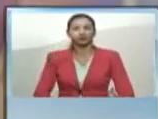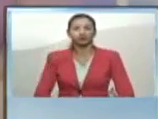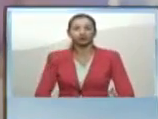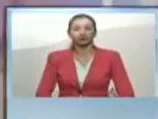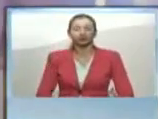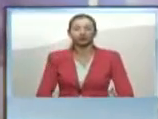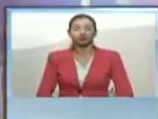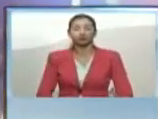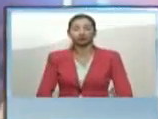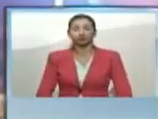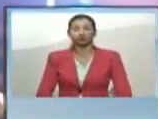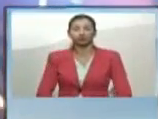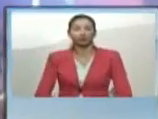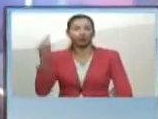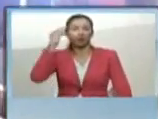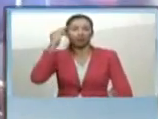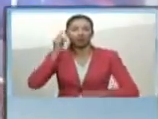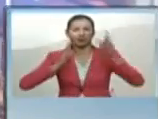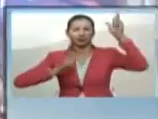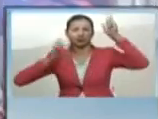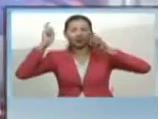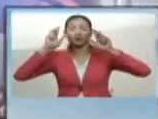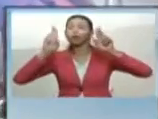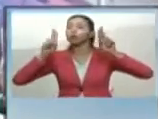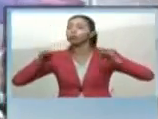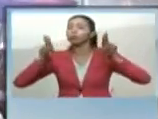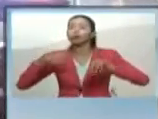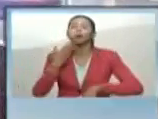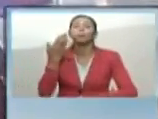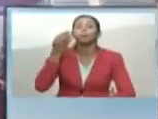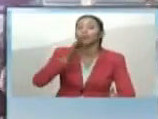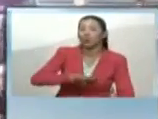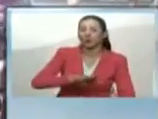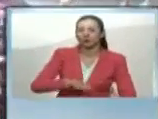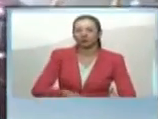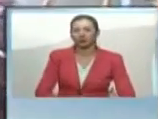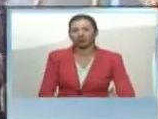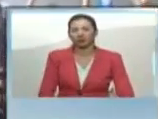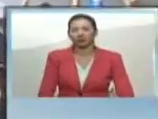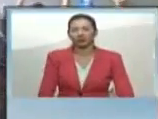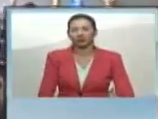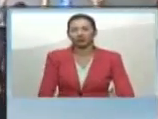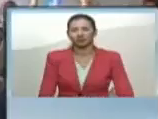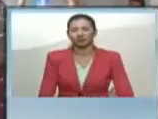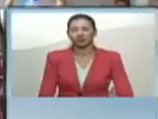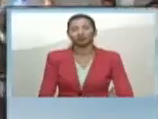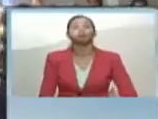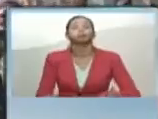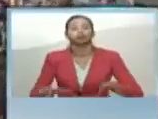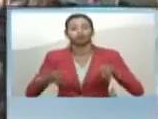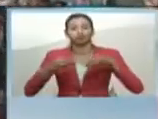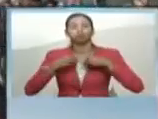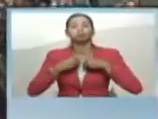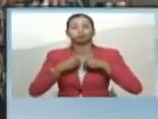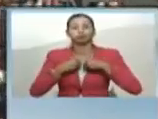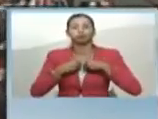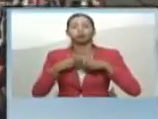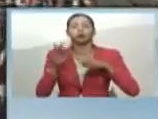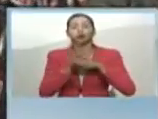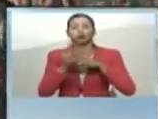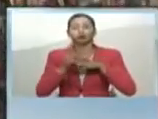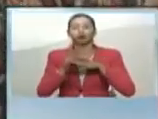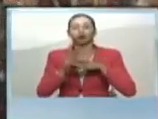legado inmortal del Comandante Hugo Chávez. Por el legado inmortal del Comandante Hugo Chávez. Asumir las funciones del